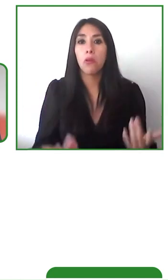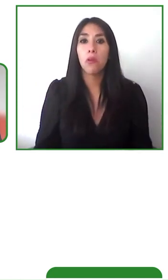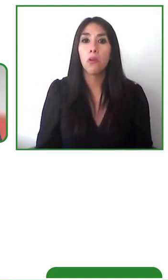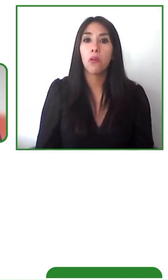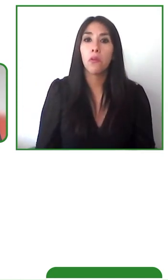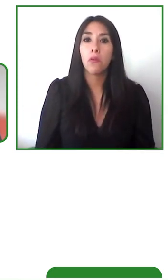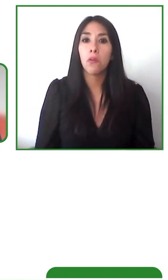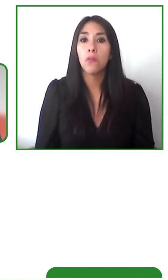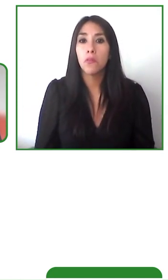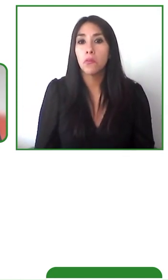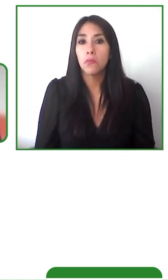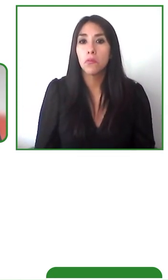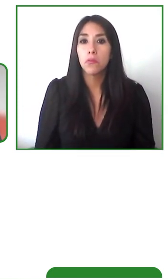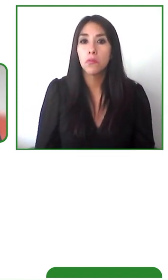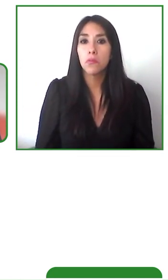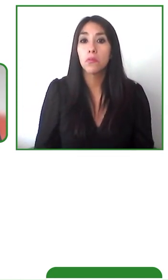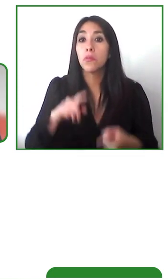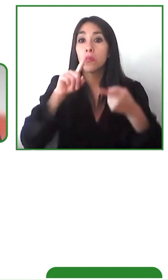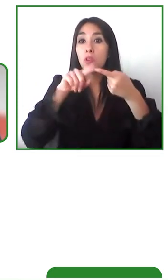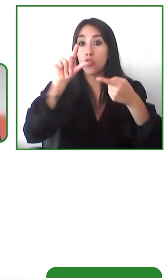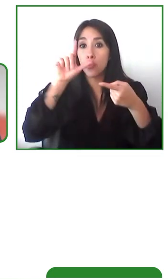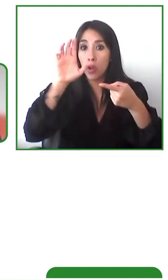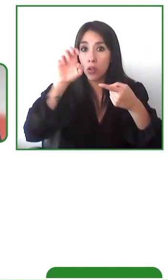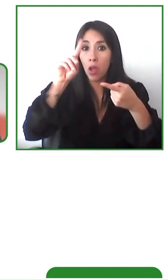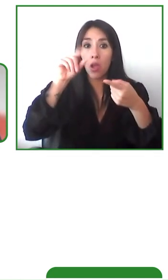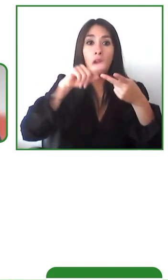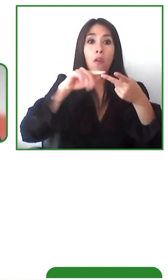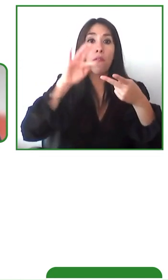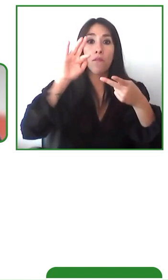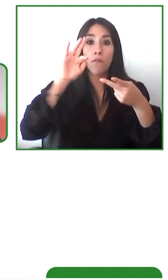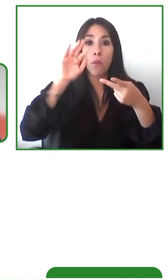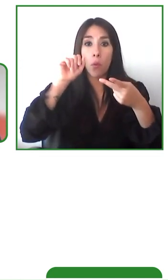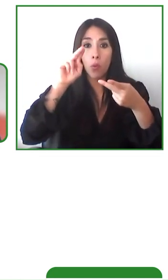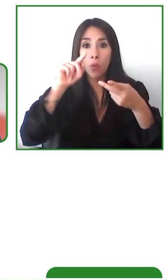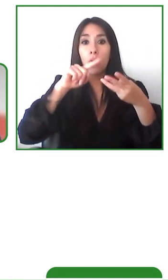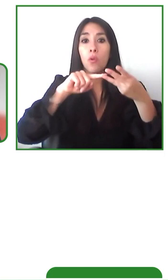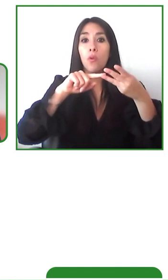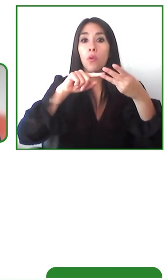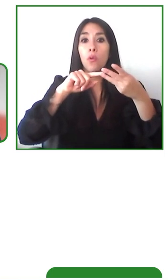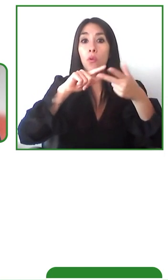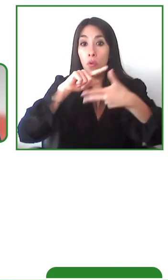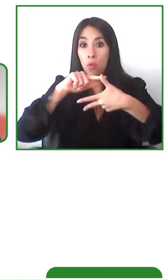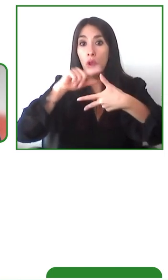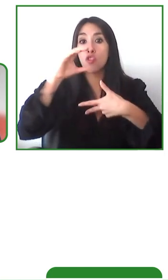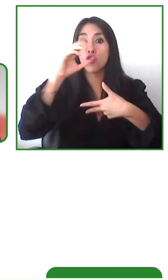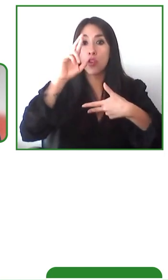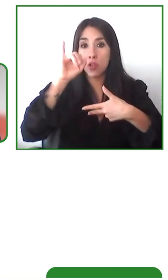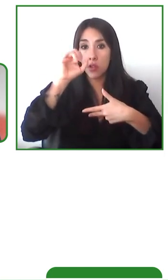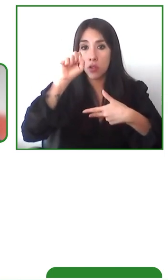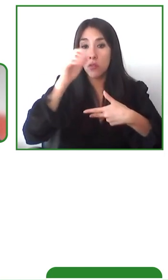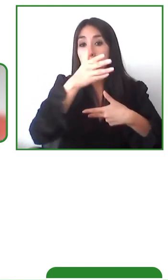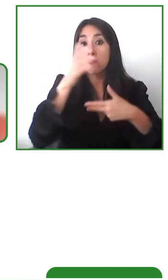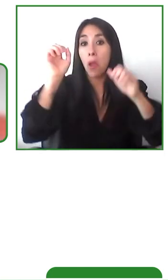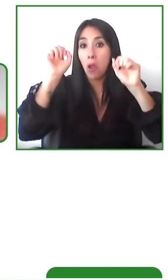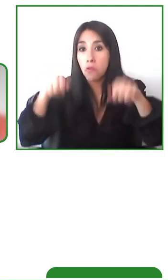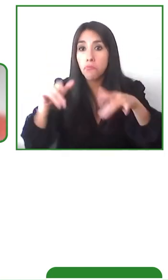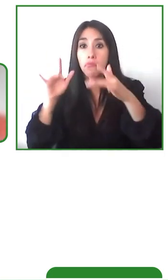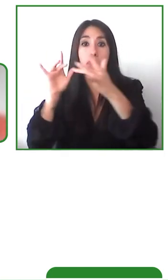Chris, por si ven alguna oportunidad de colaboración, también de compartir